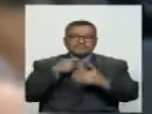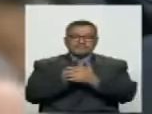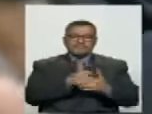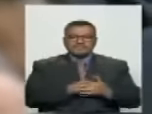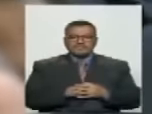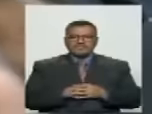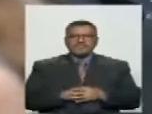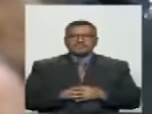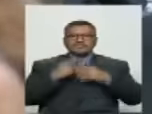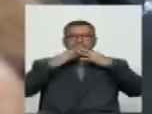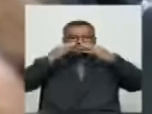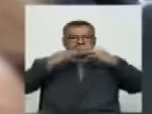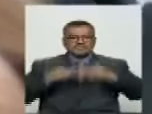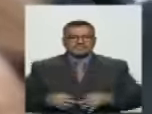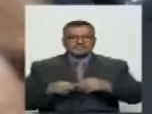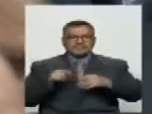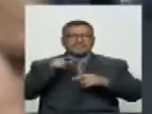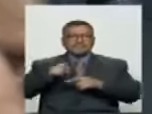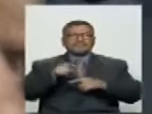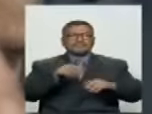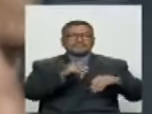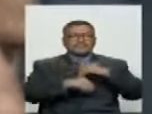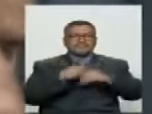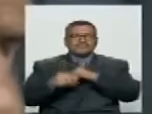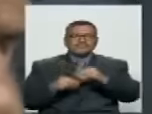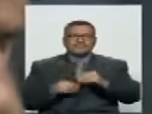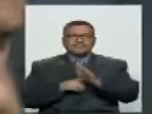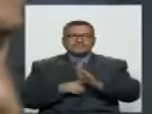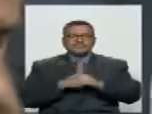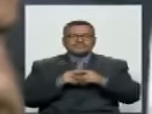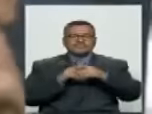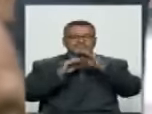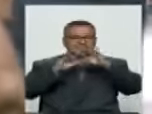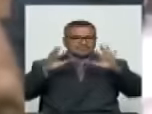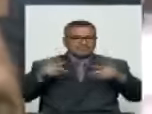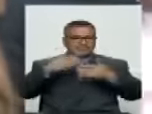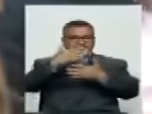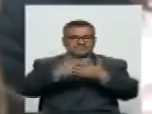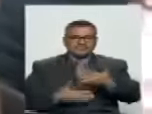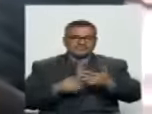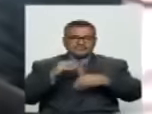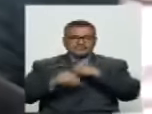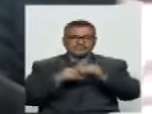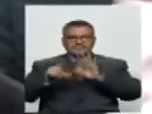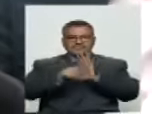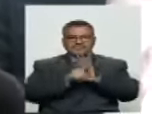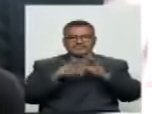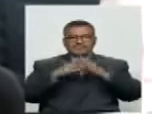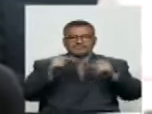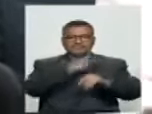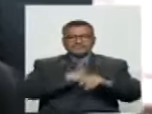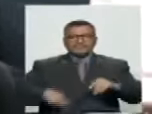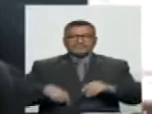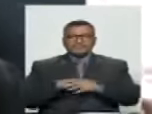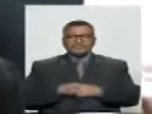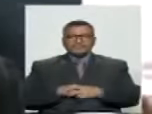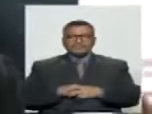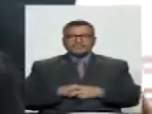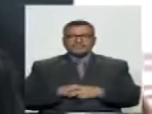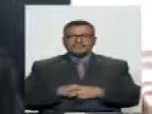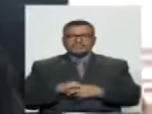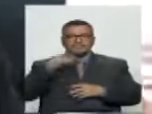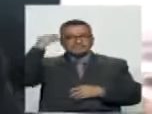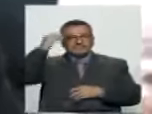lucro, garantizando mecanismos transparentes de rendición de cuentas de conformidad con la ley. Es todo, ciudadano presidente.